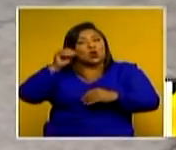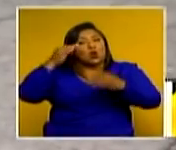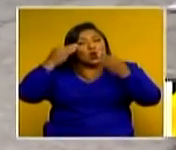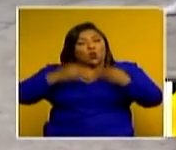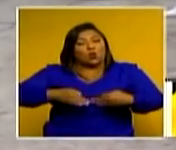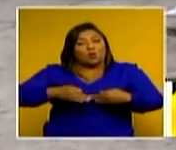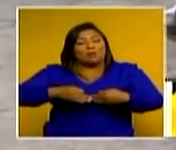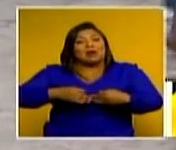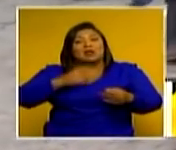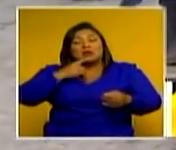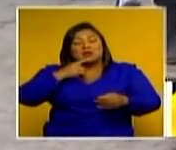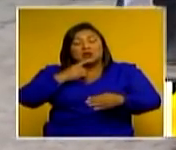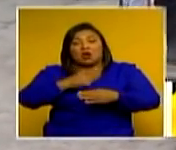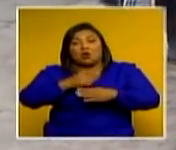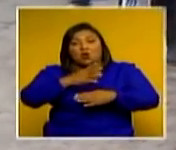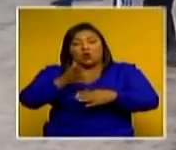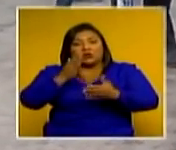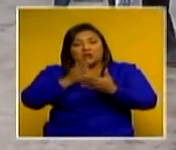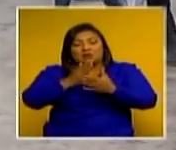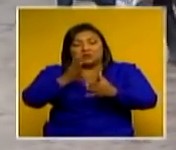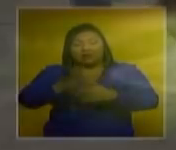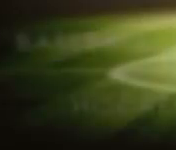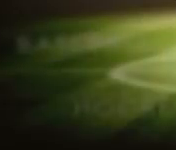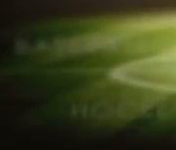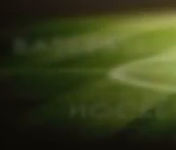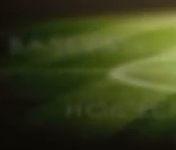la disposición jorges por noticiero 1